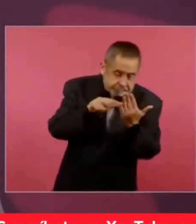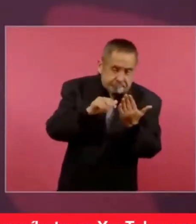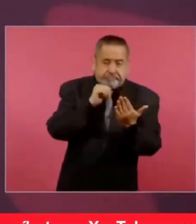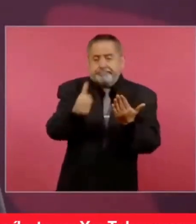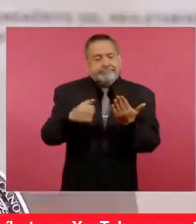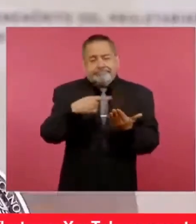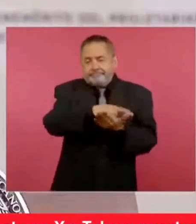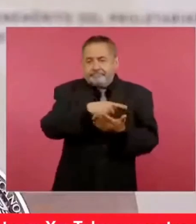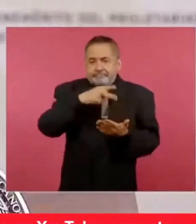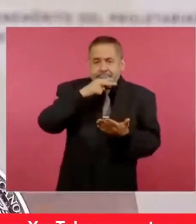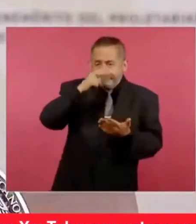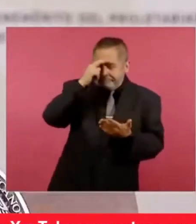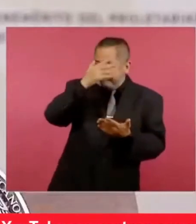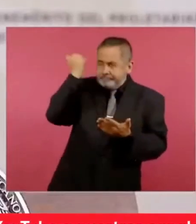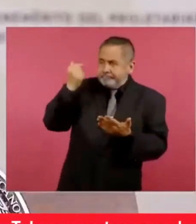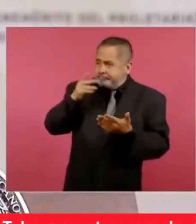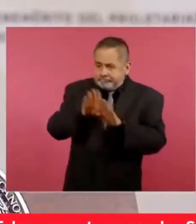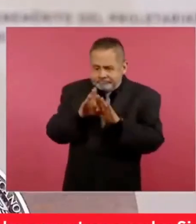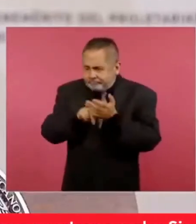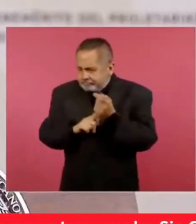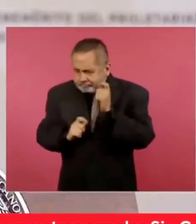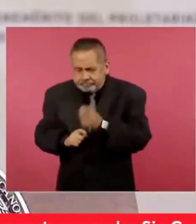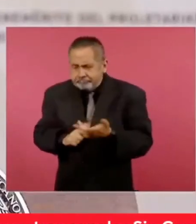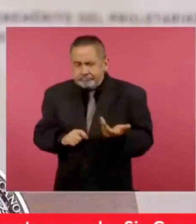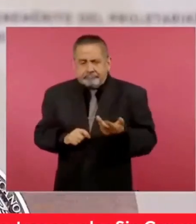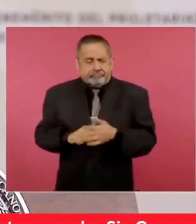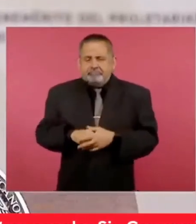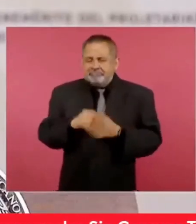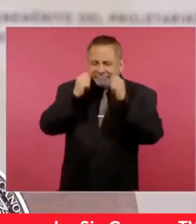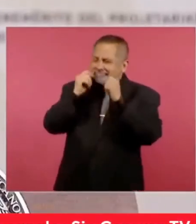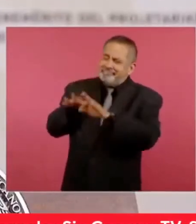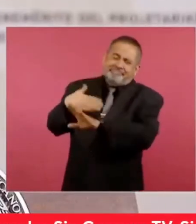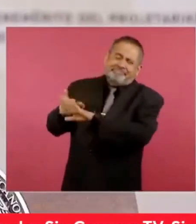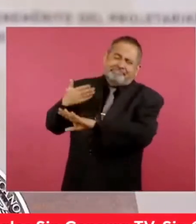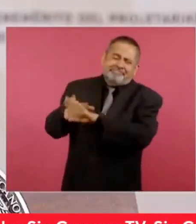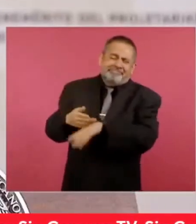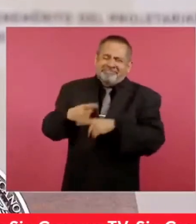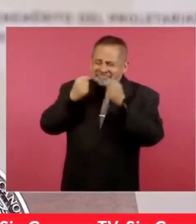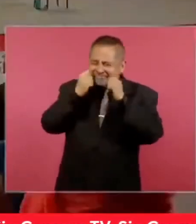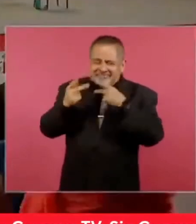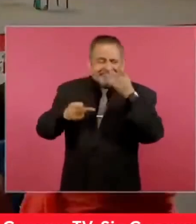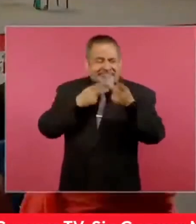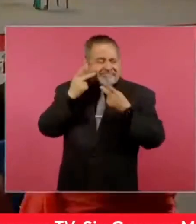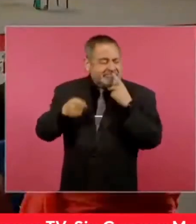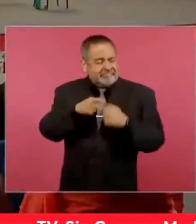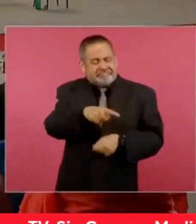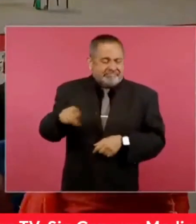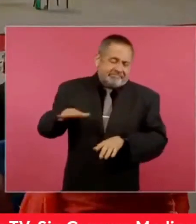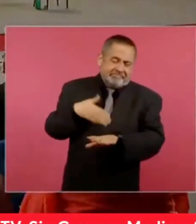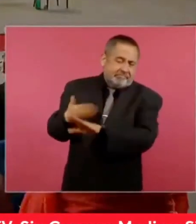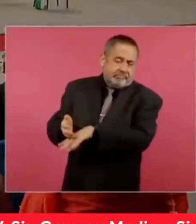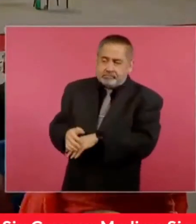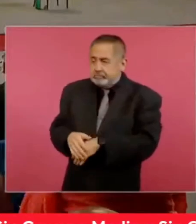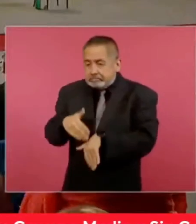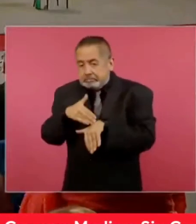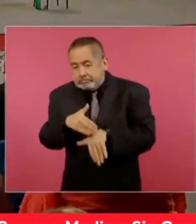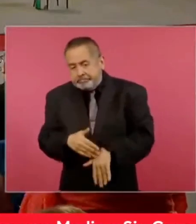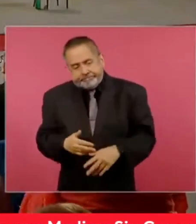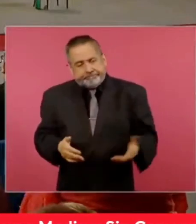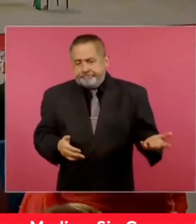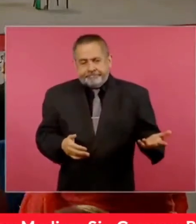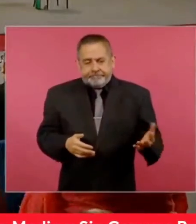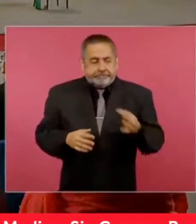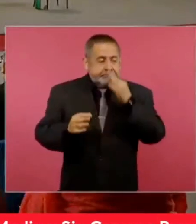alguien les dijo péguenle al gobierno con lo que sea, porque medios de